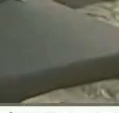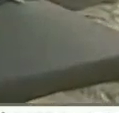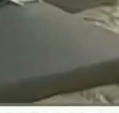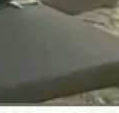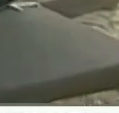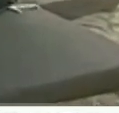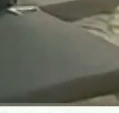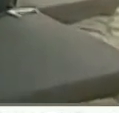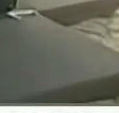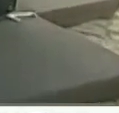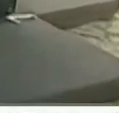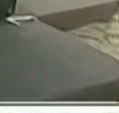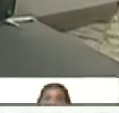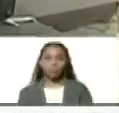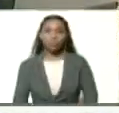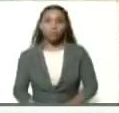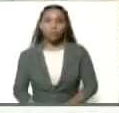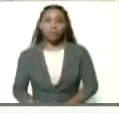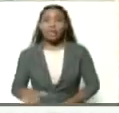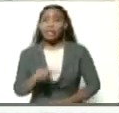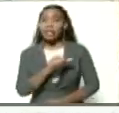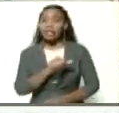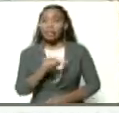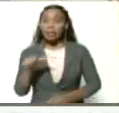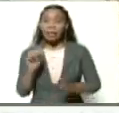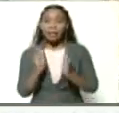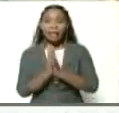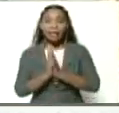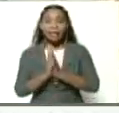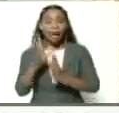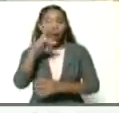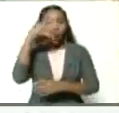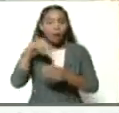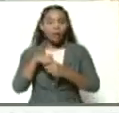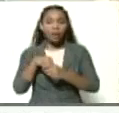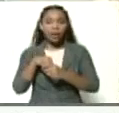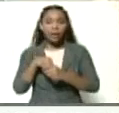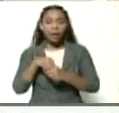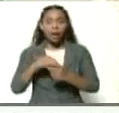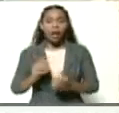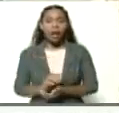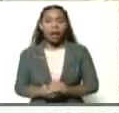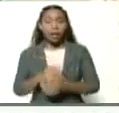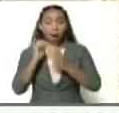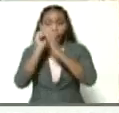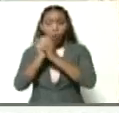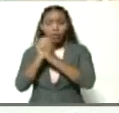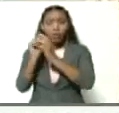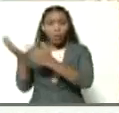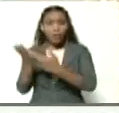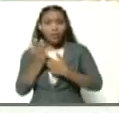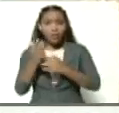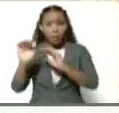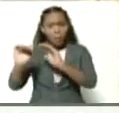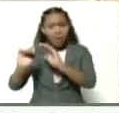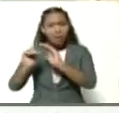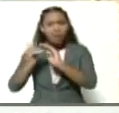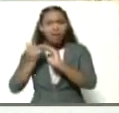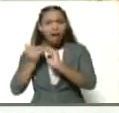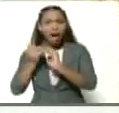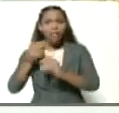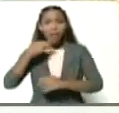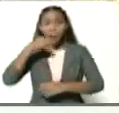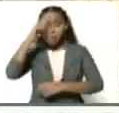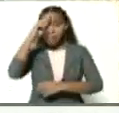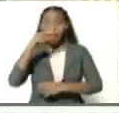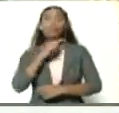Semana Santa en cuarentena. Y precisamente hoy, Domingo de Resurrección, hemos recibido un mensaje del padre